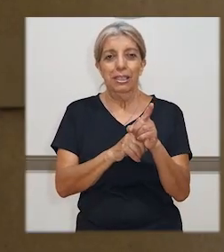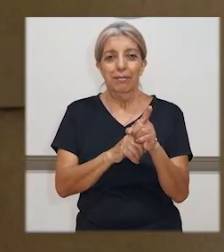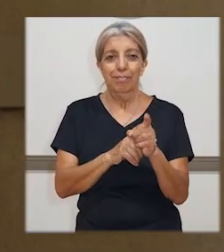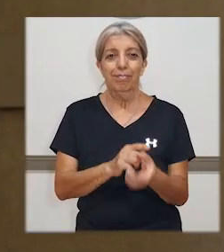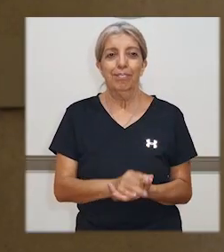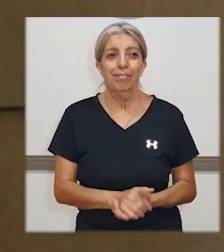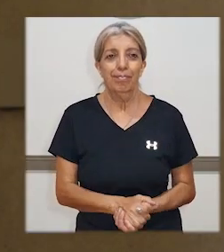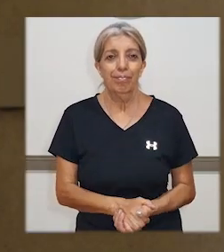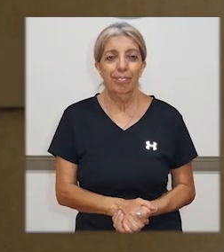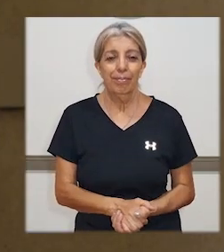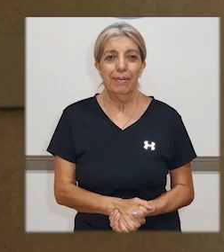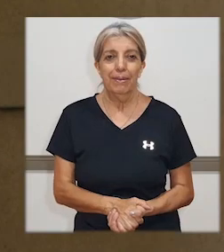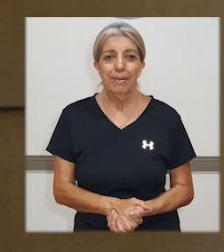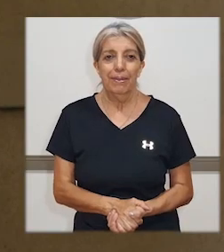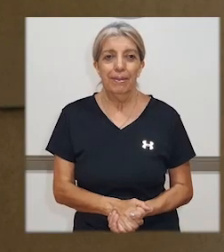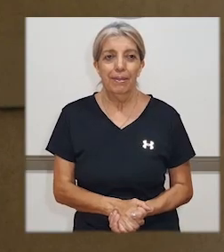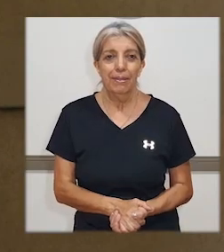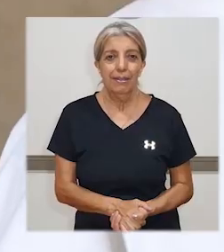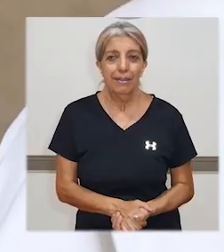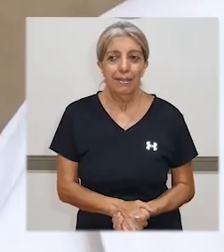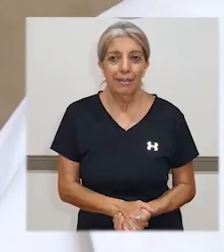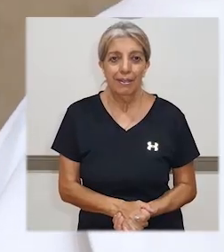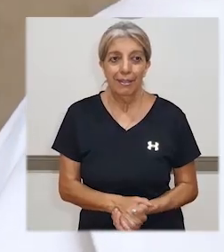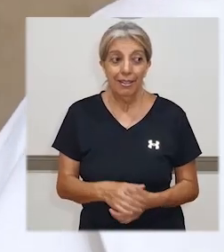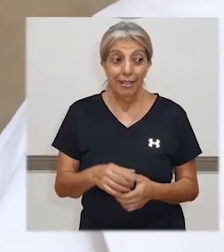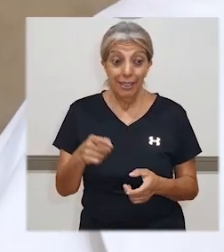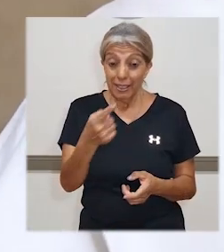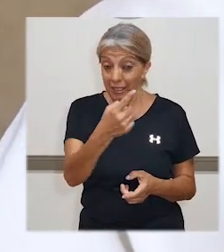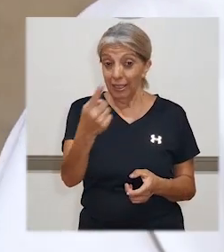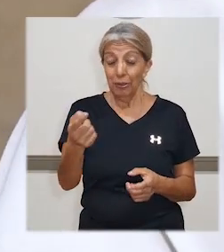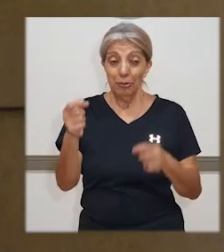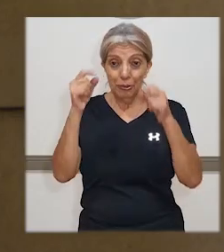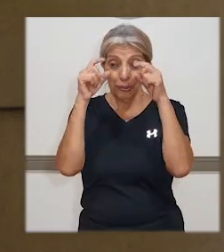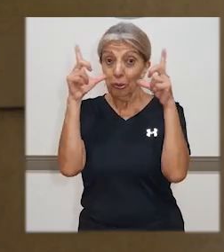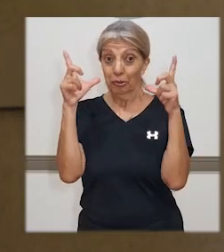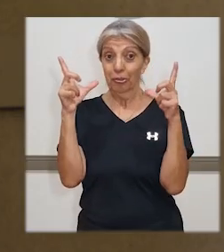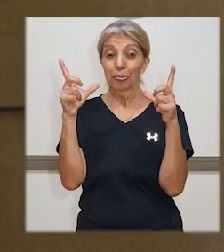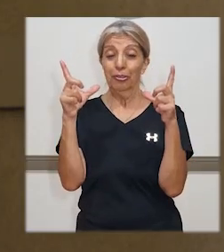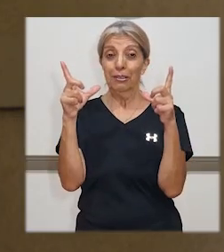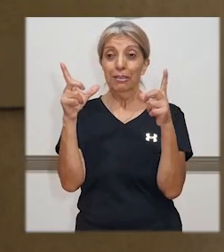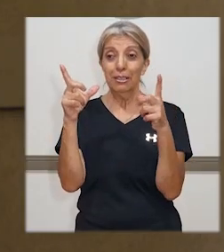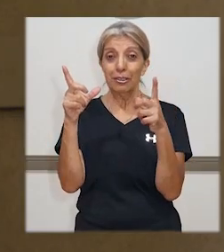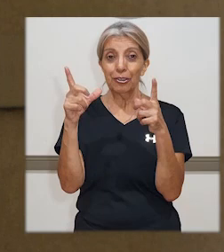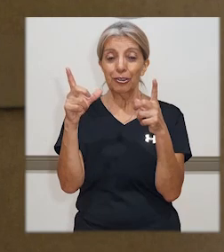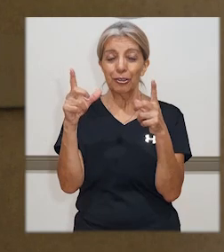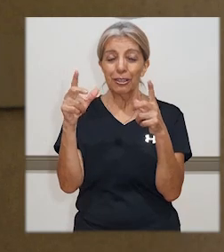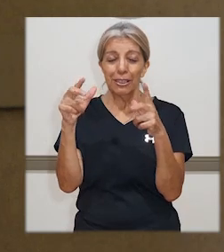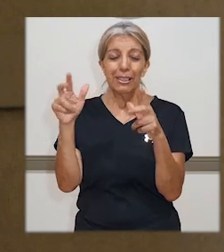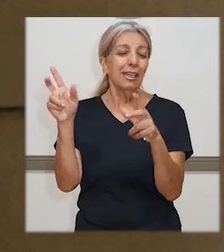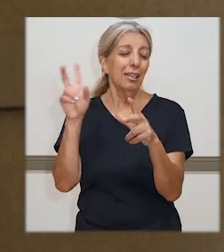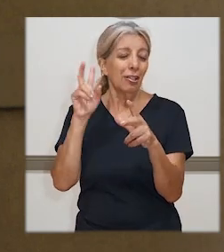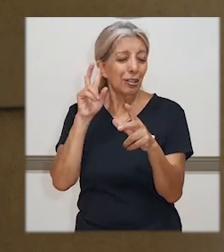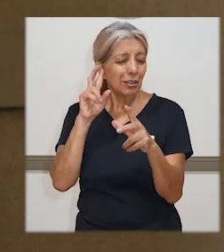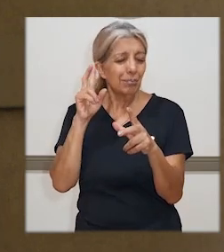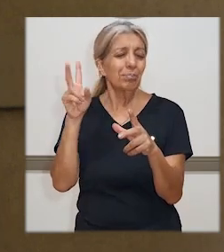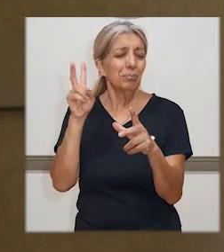que necesitamos. En una vida con una mirada distinta, en una vida llena de comunidad y sobre todo que nos meta en